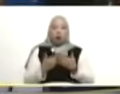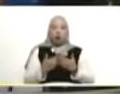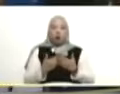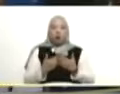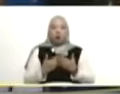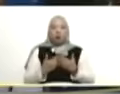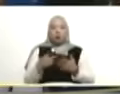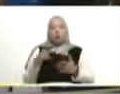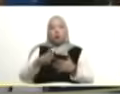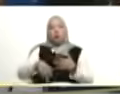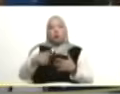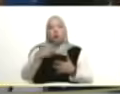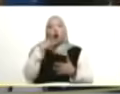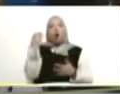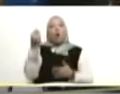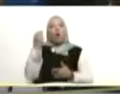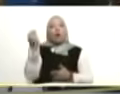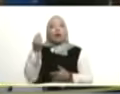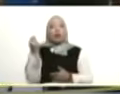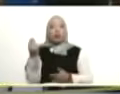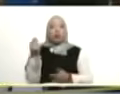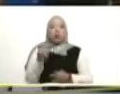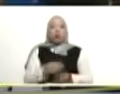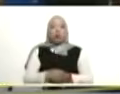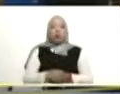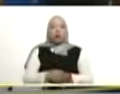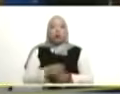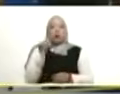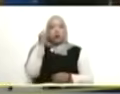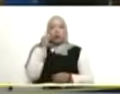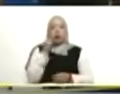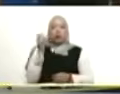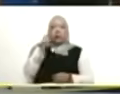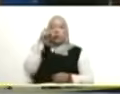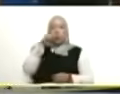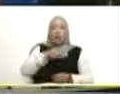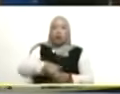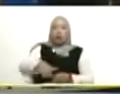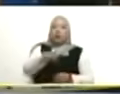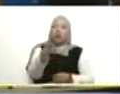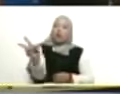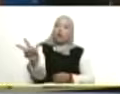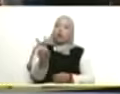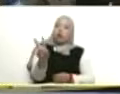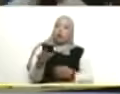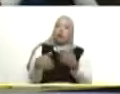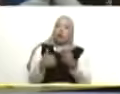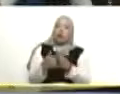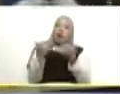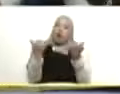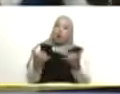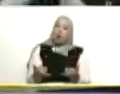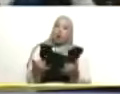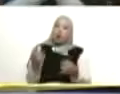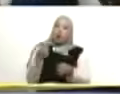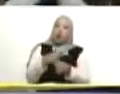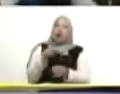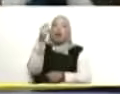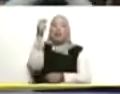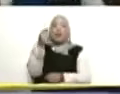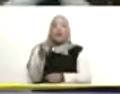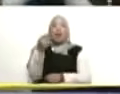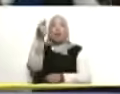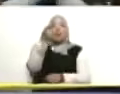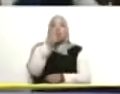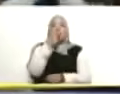de ahí pasó a la Juventud del PSUV, el Partido Socialista Unido de Venezuela, y de ahí se ha convertido en una diputada